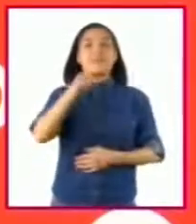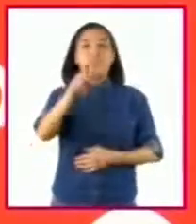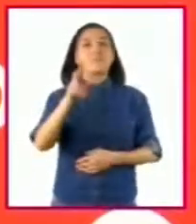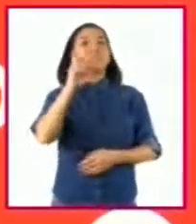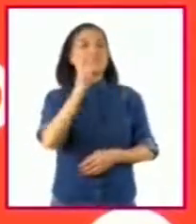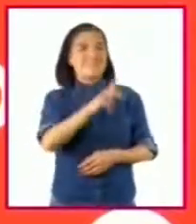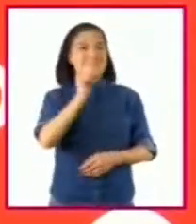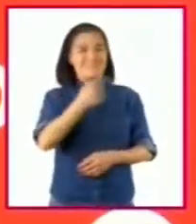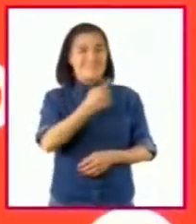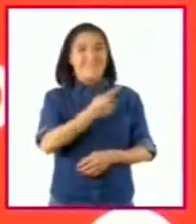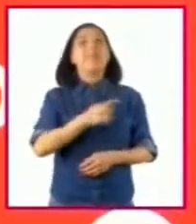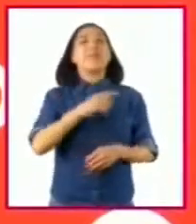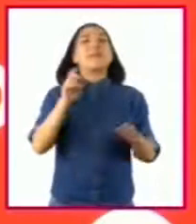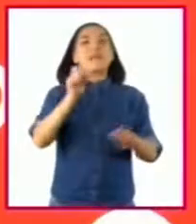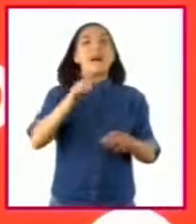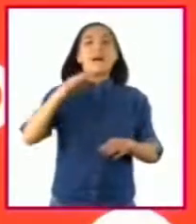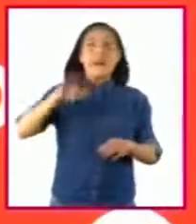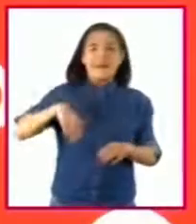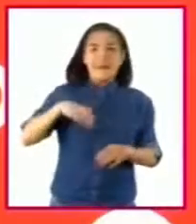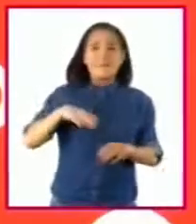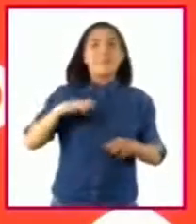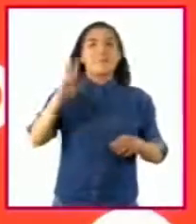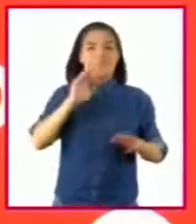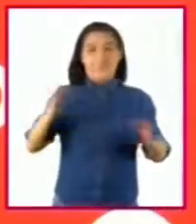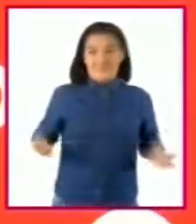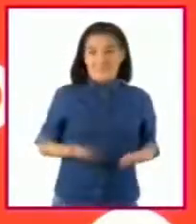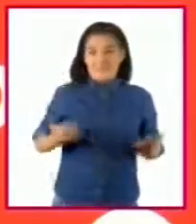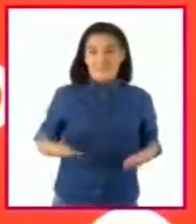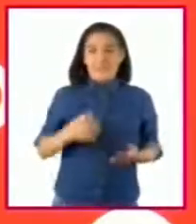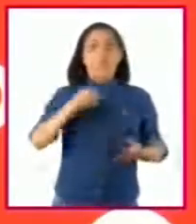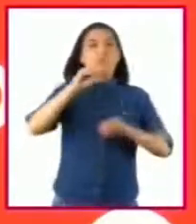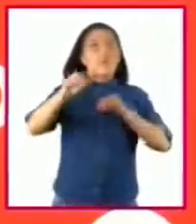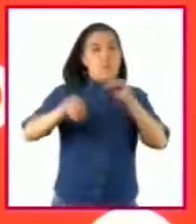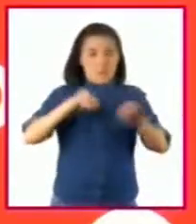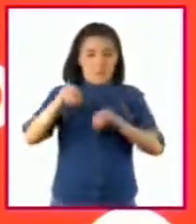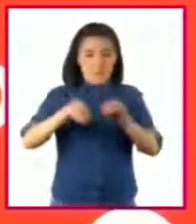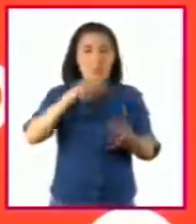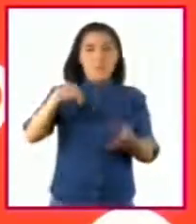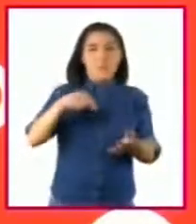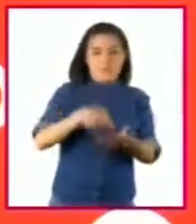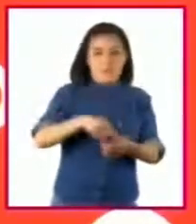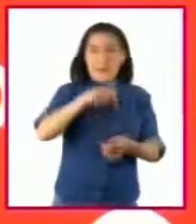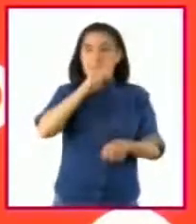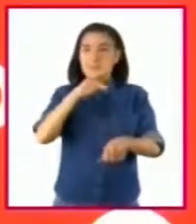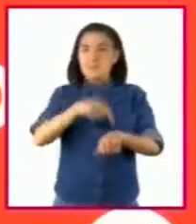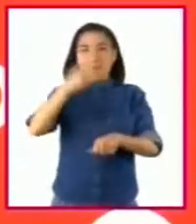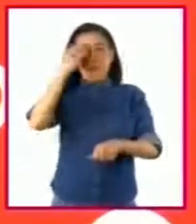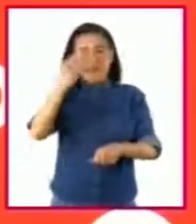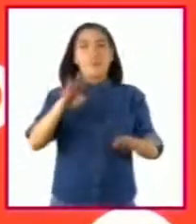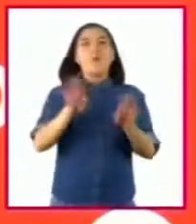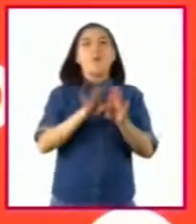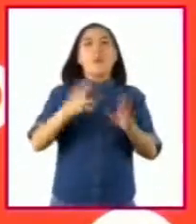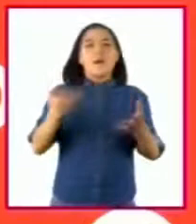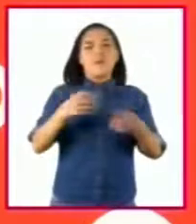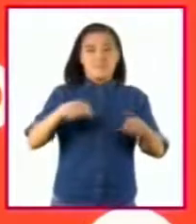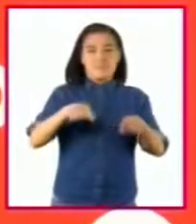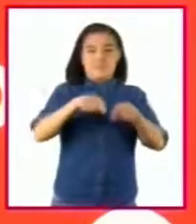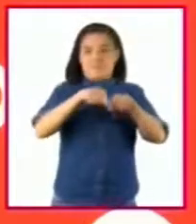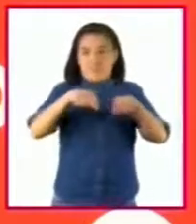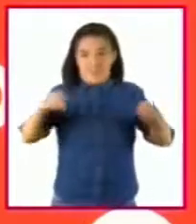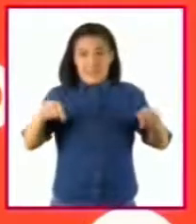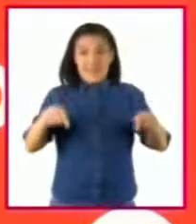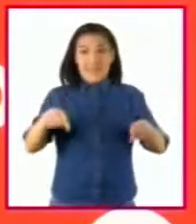percibir, las bailarinas realizaron movimientos en un espacio y tiempo determinados, formando líneas, círculos